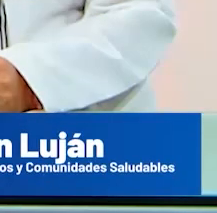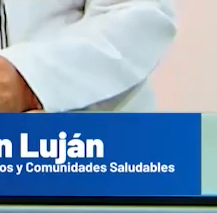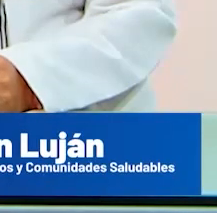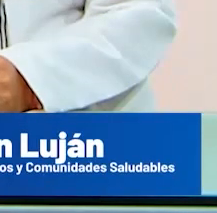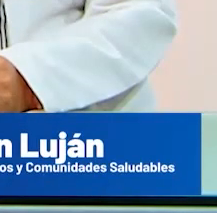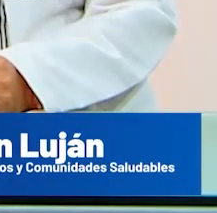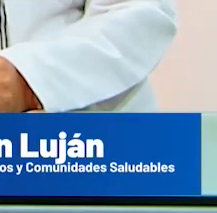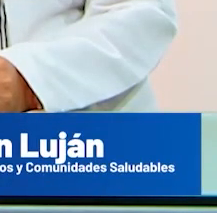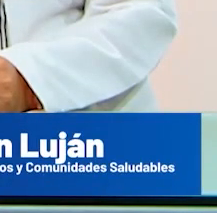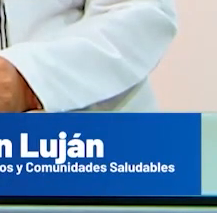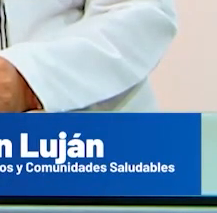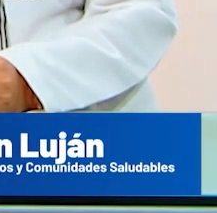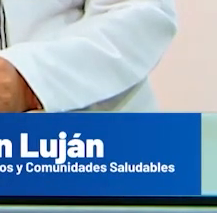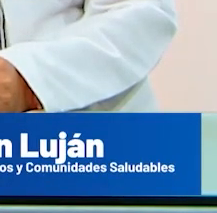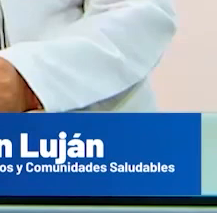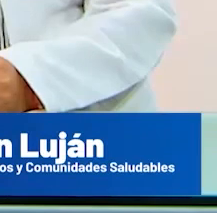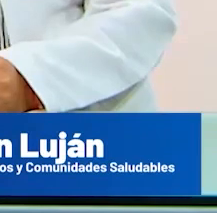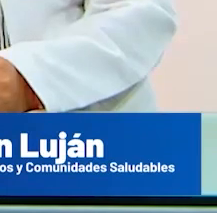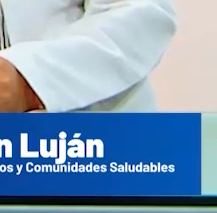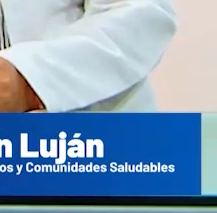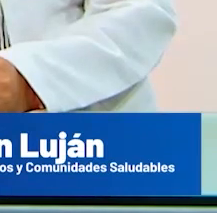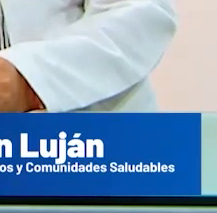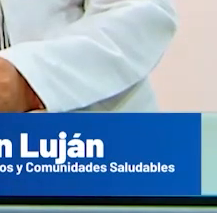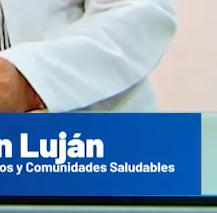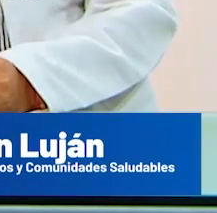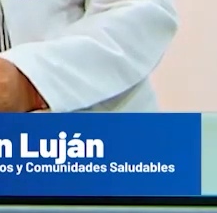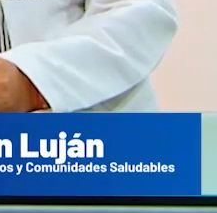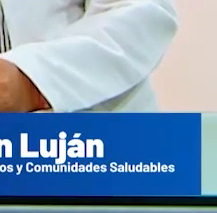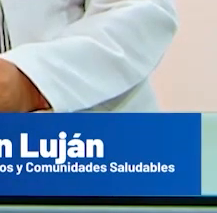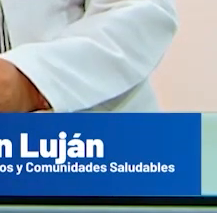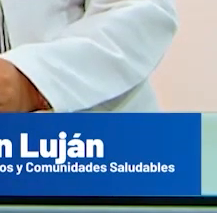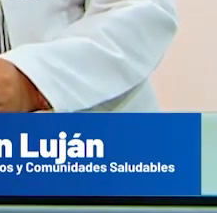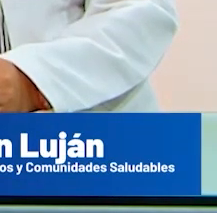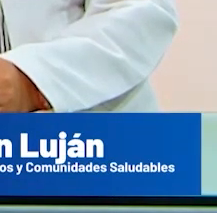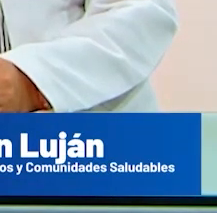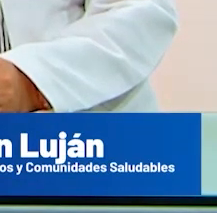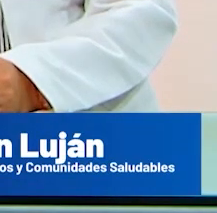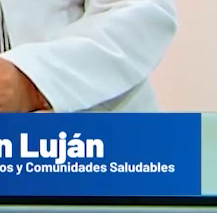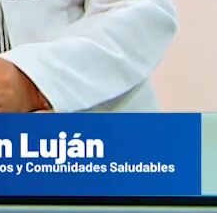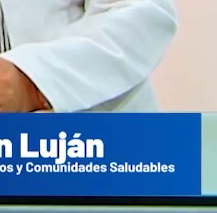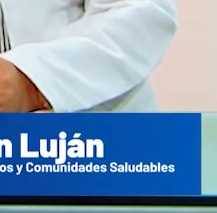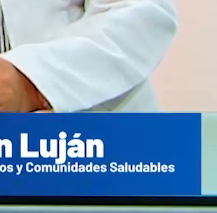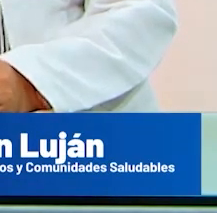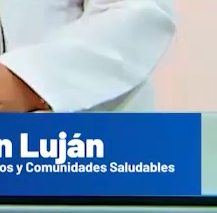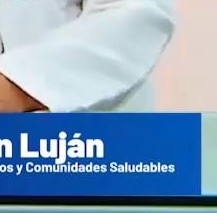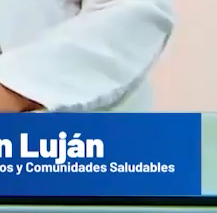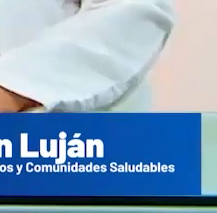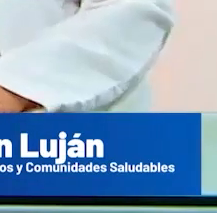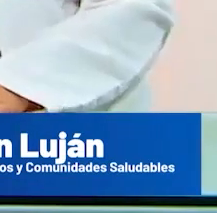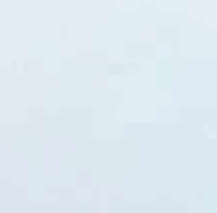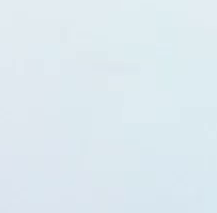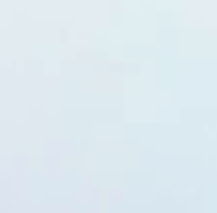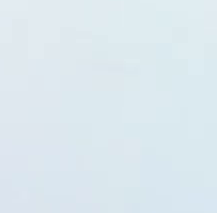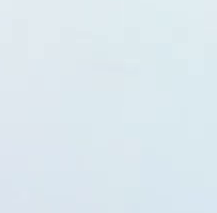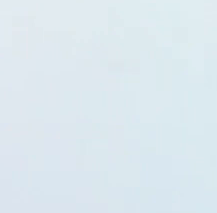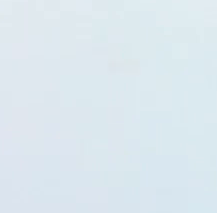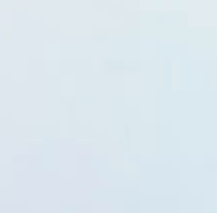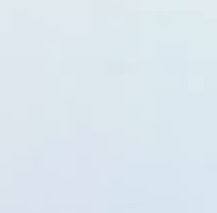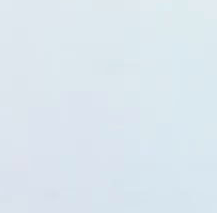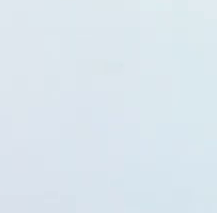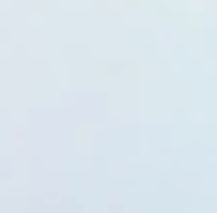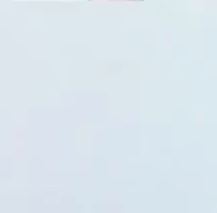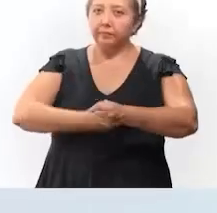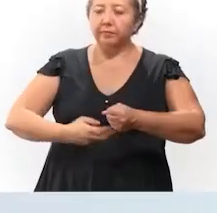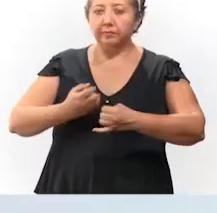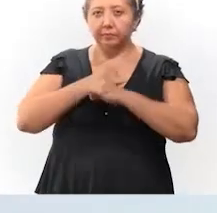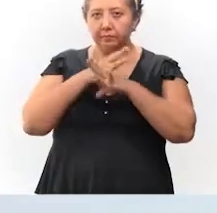Buenas tardes. Nos permitimos presentar el parte diario relacionado con el COVID-19 en el Estado. Adelante, doctora. Gracias, doctor. Buenas